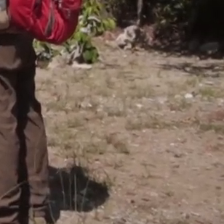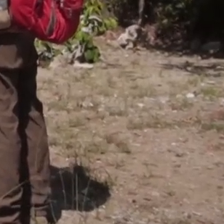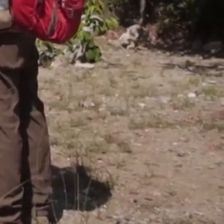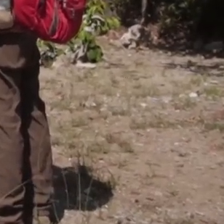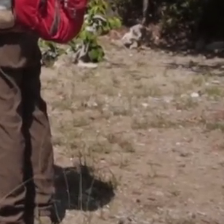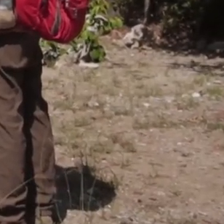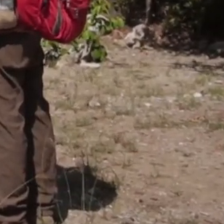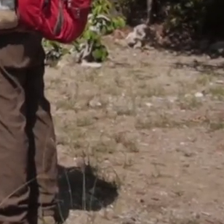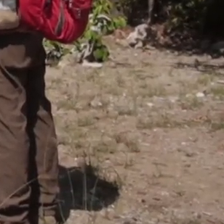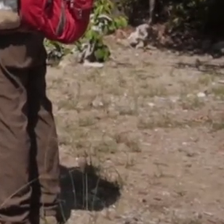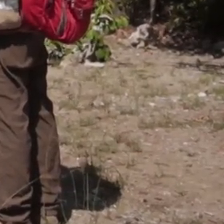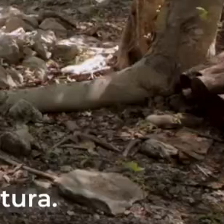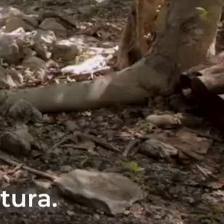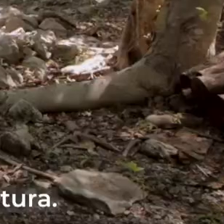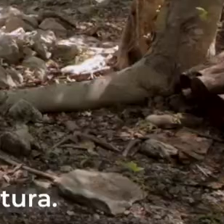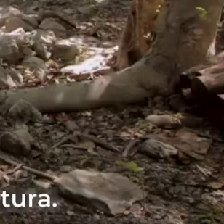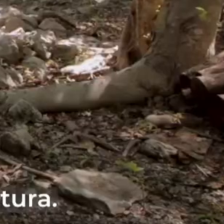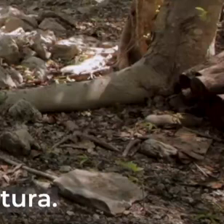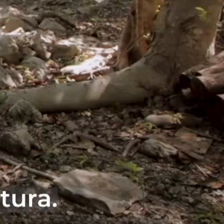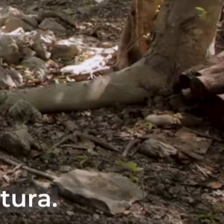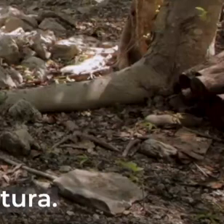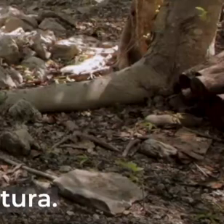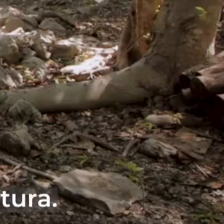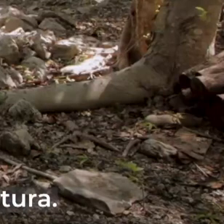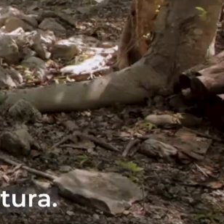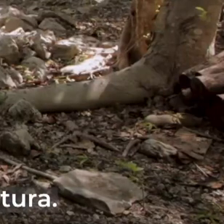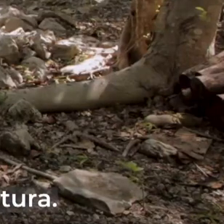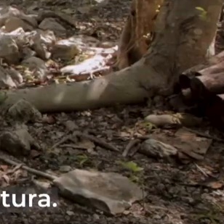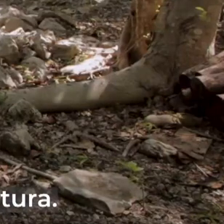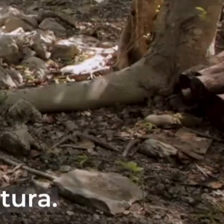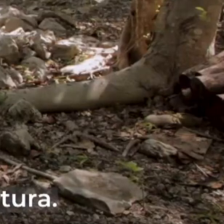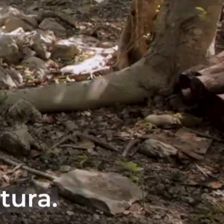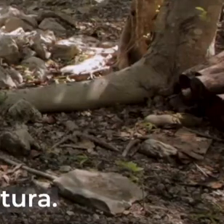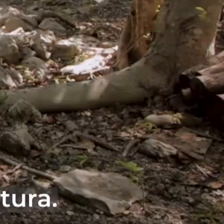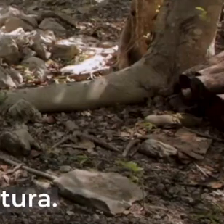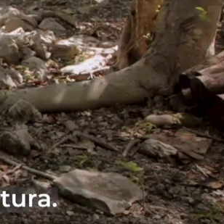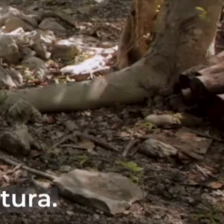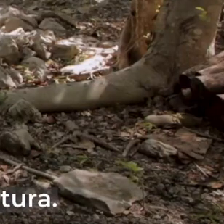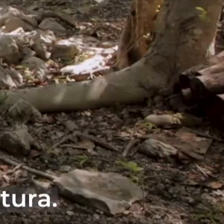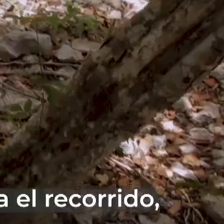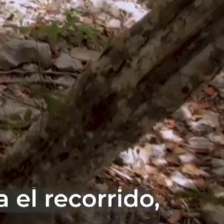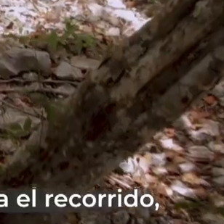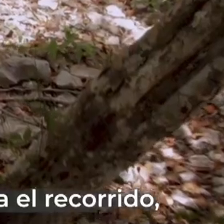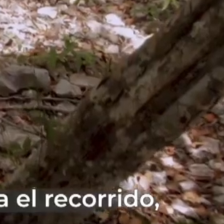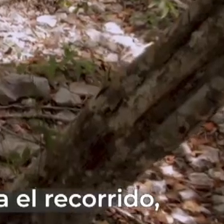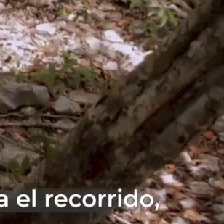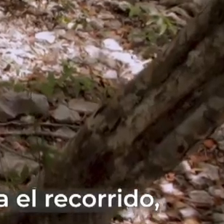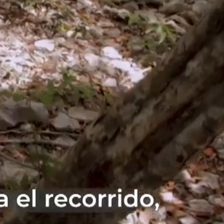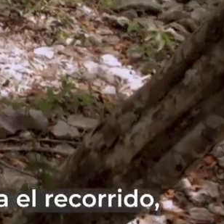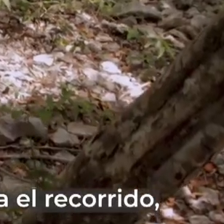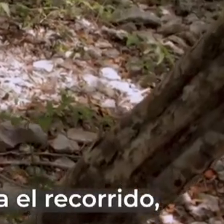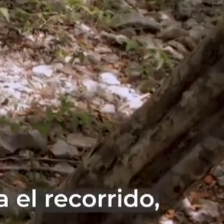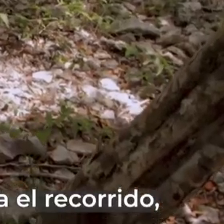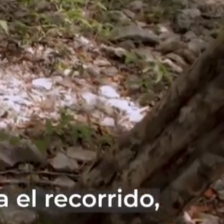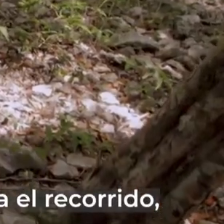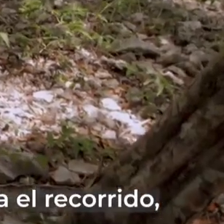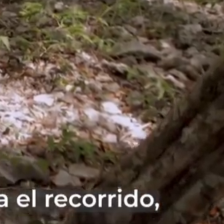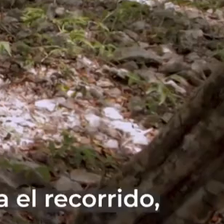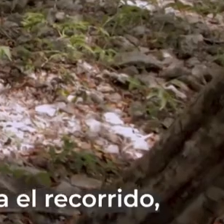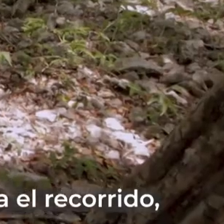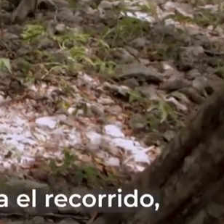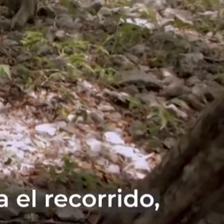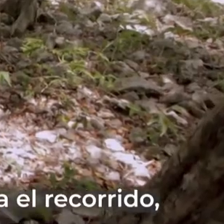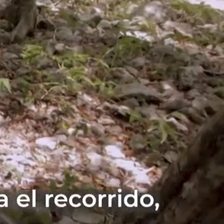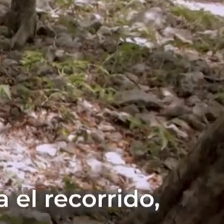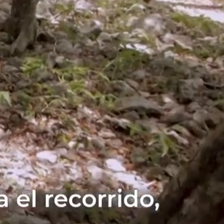trabajos de investigación, conservación y mejora de su infraestructura. Se habilitan 1,800 metros